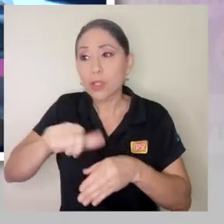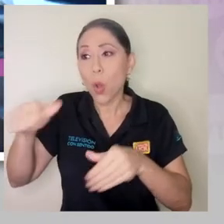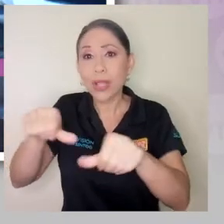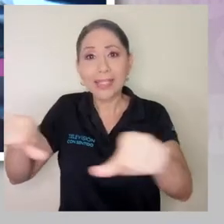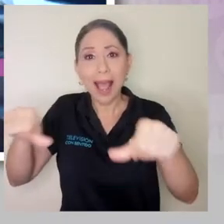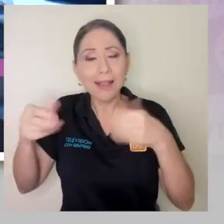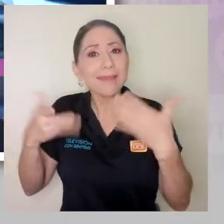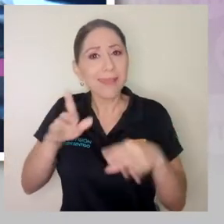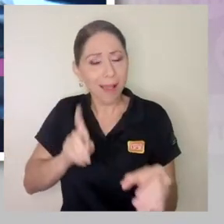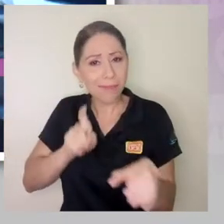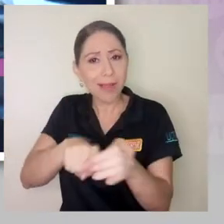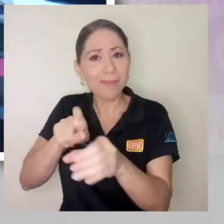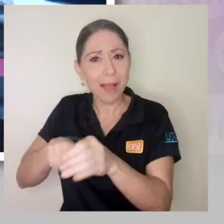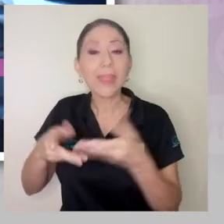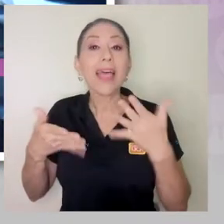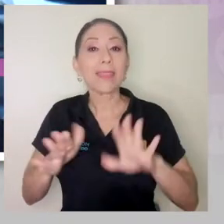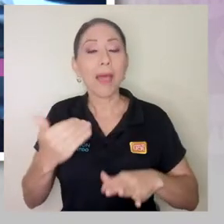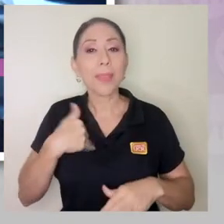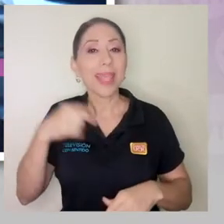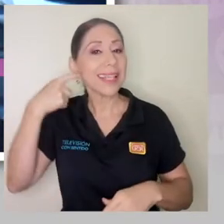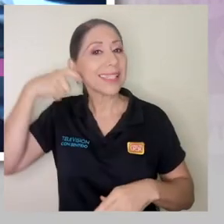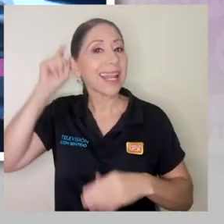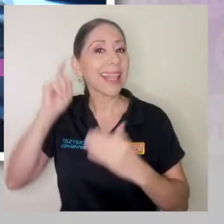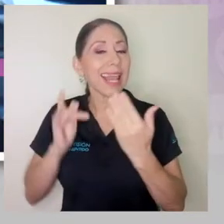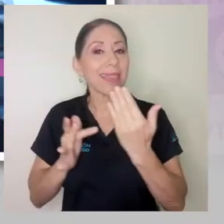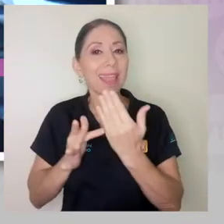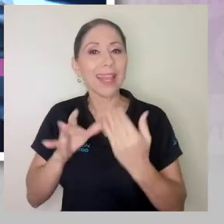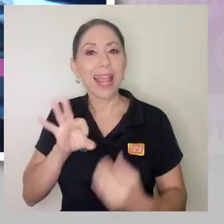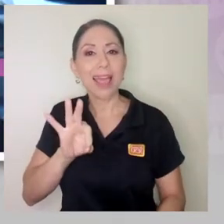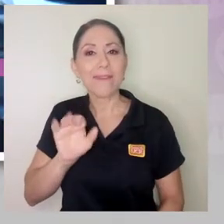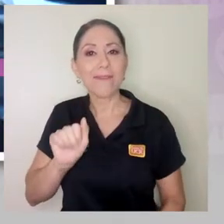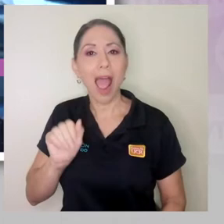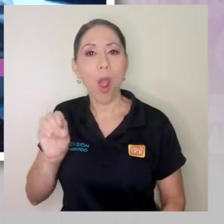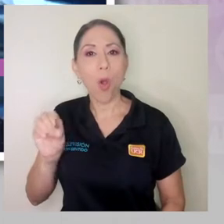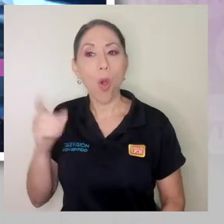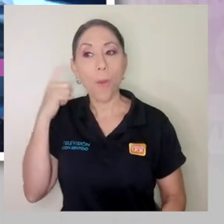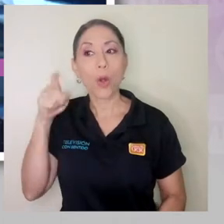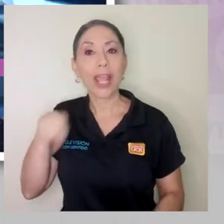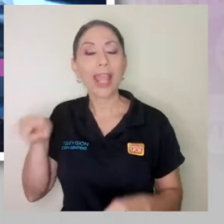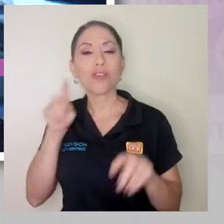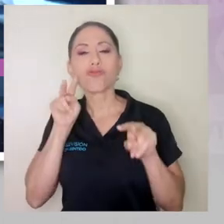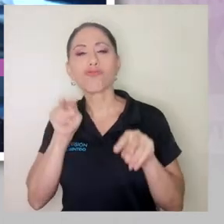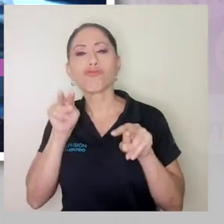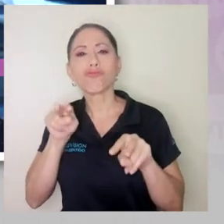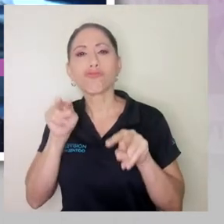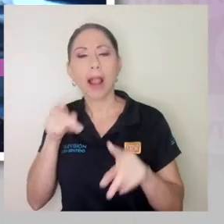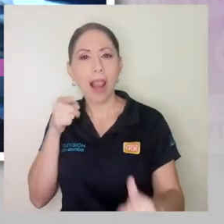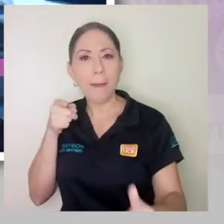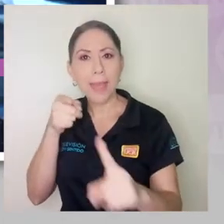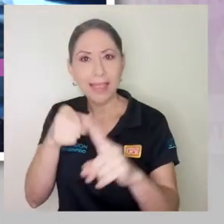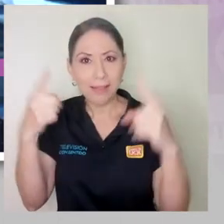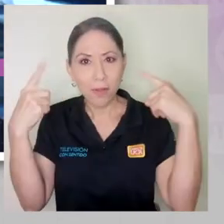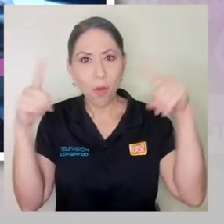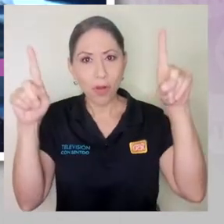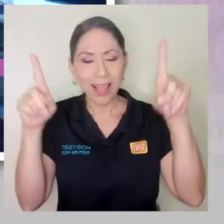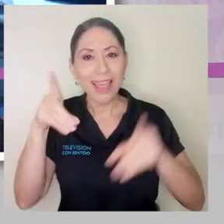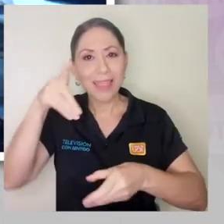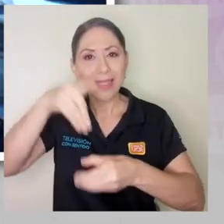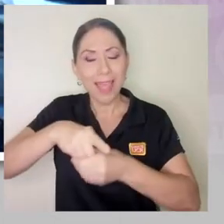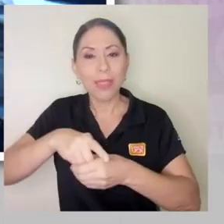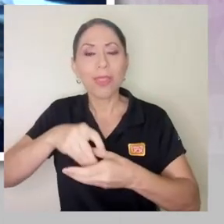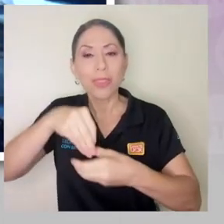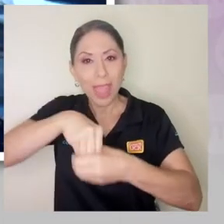Secretaría Técnica de la FAO, al ser custodio de la meta dentro de los Objetivos de Desarrollo Sostenible que trabaja en la temática de disminución